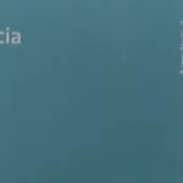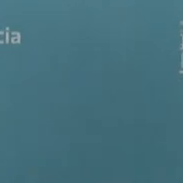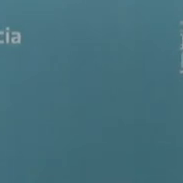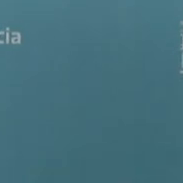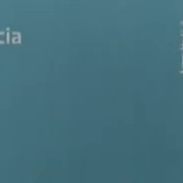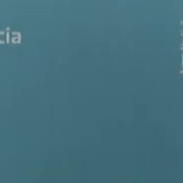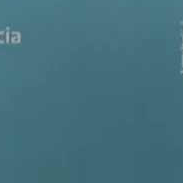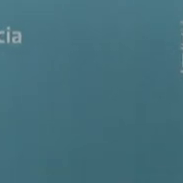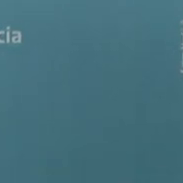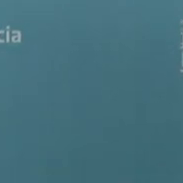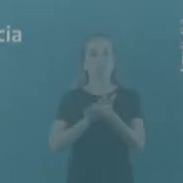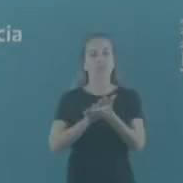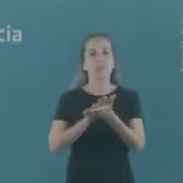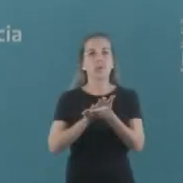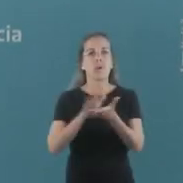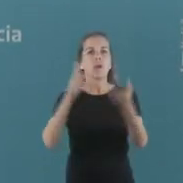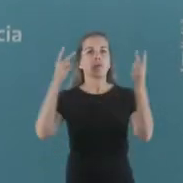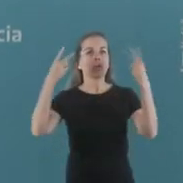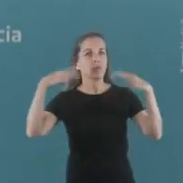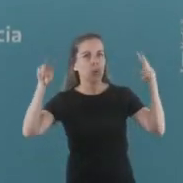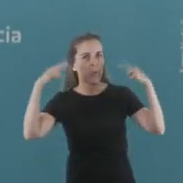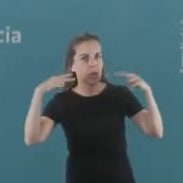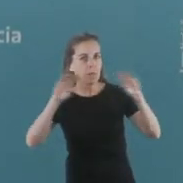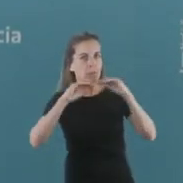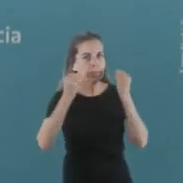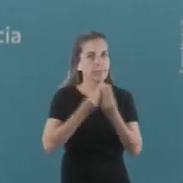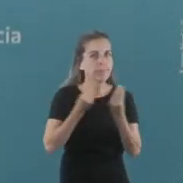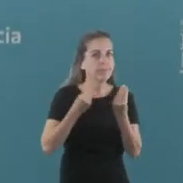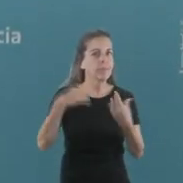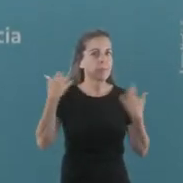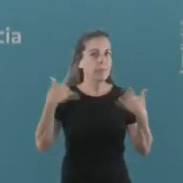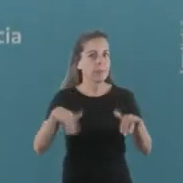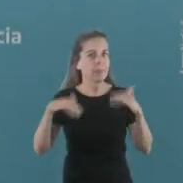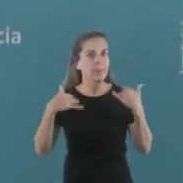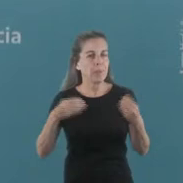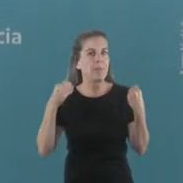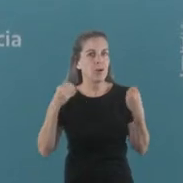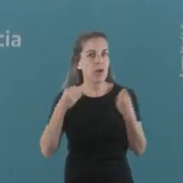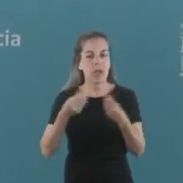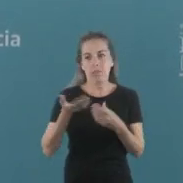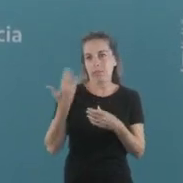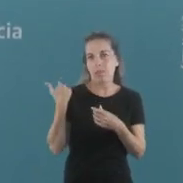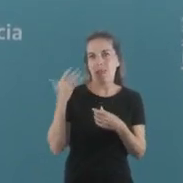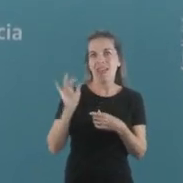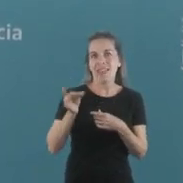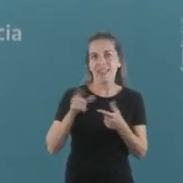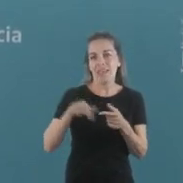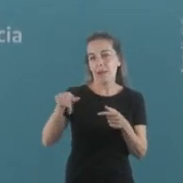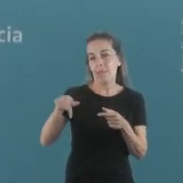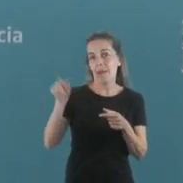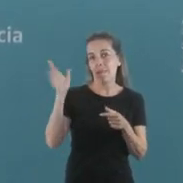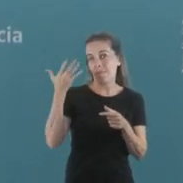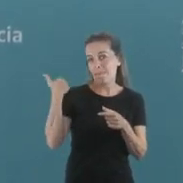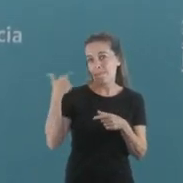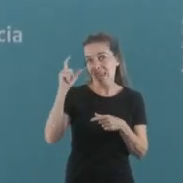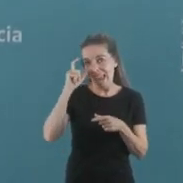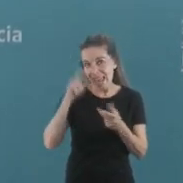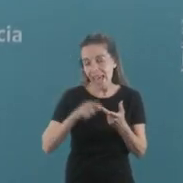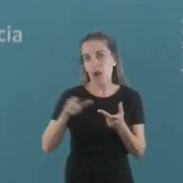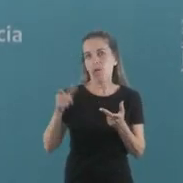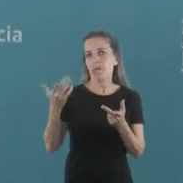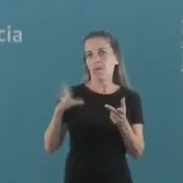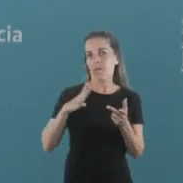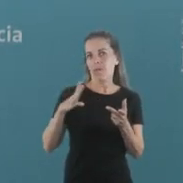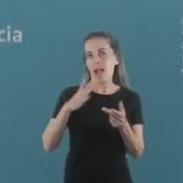turismo, que son realmente impresionantes, porque durante diciembre y enero, todavía nos falta un mes más de las vacaciones de